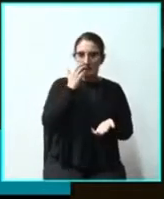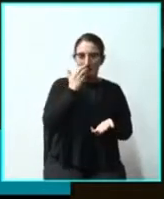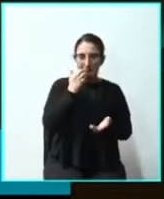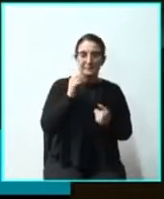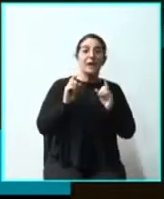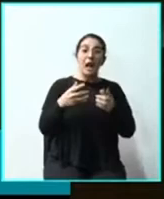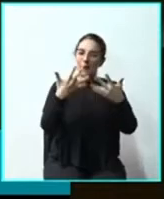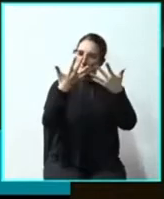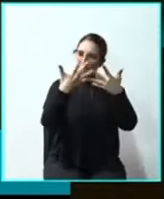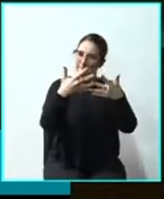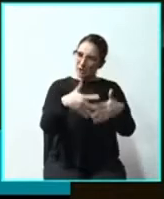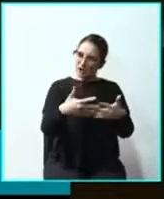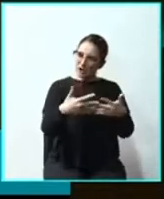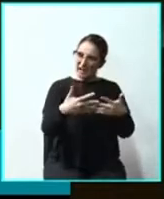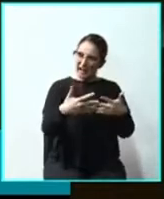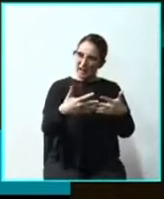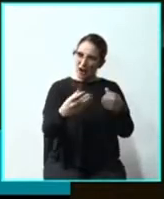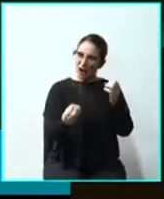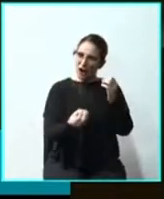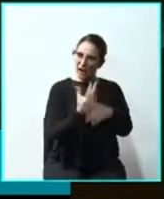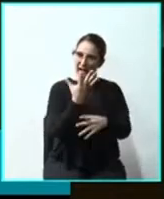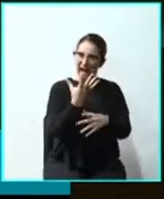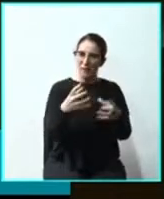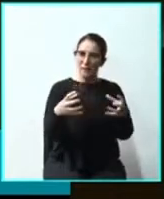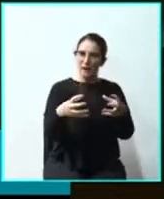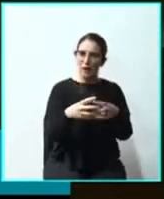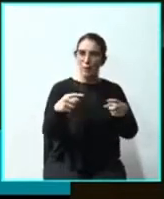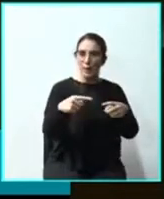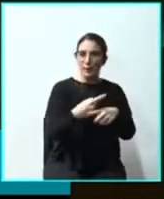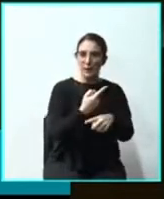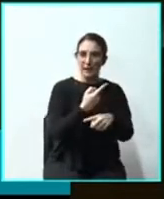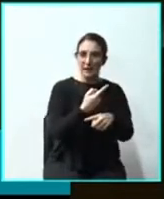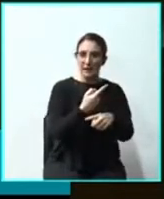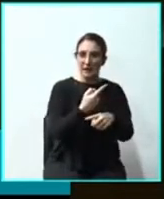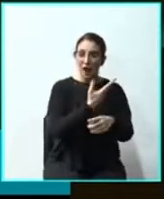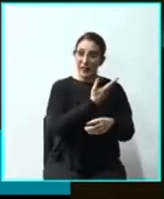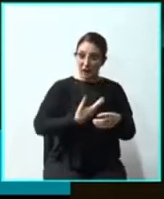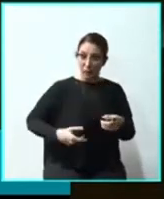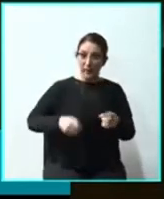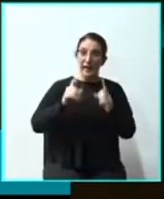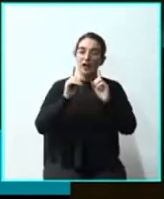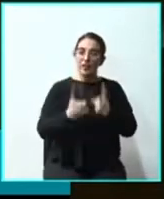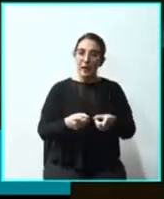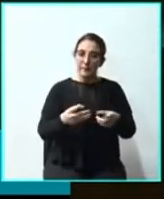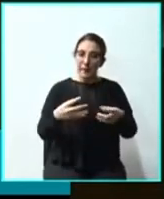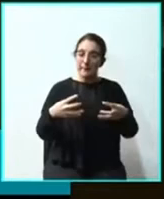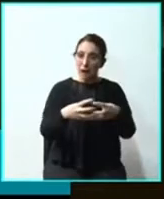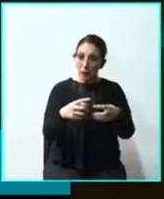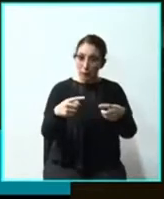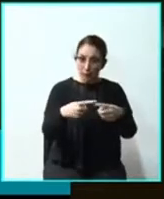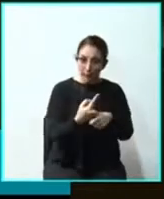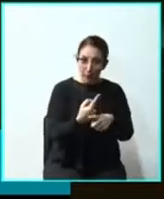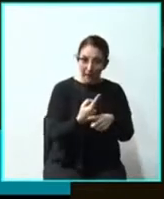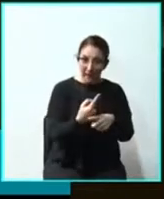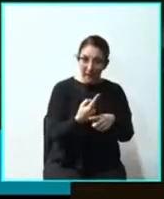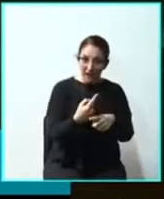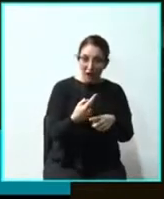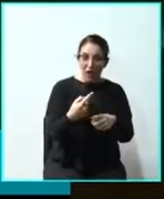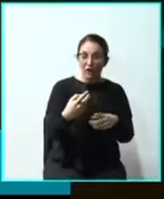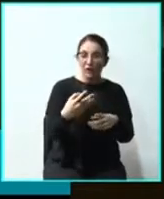por el oficialismo, viene a legitimar una ley de vigilancia social que ya rige en la ciudad y la hace aún más